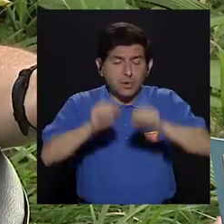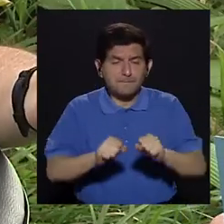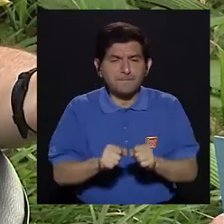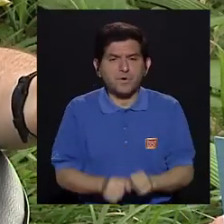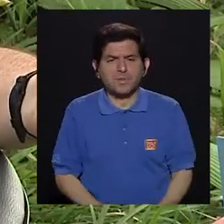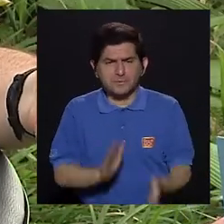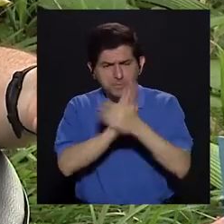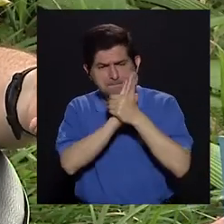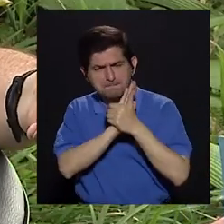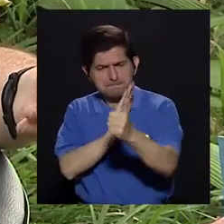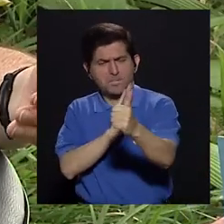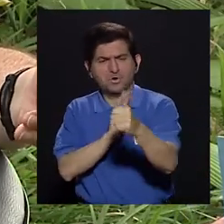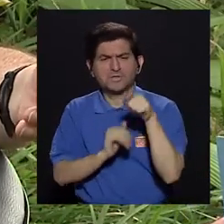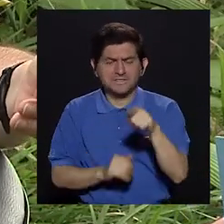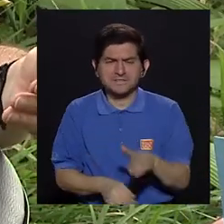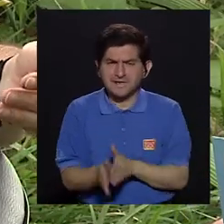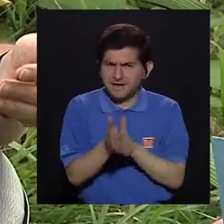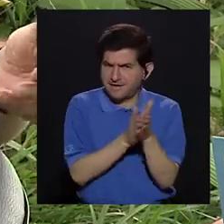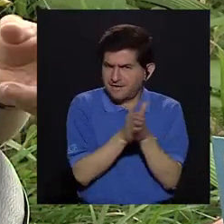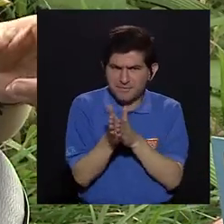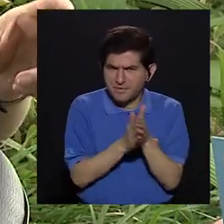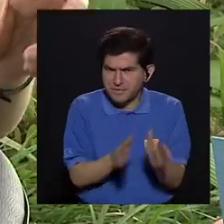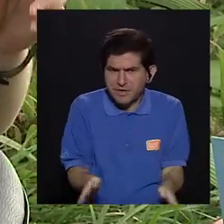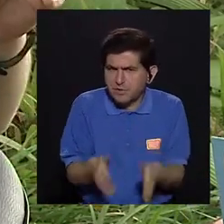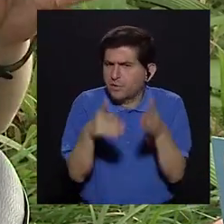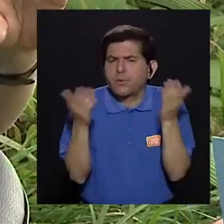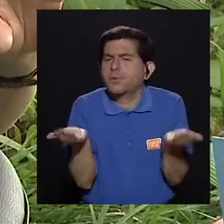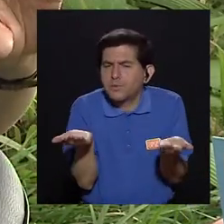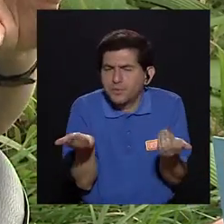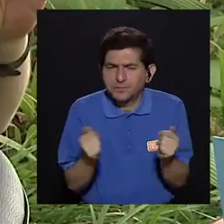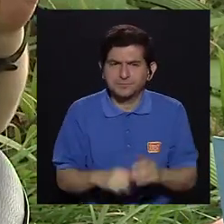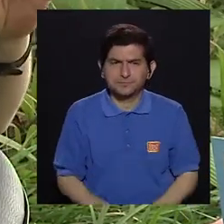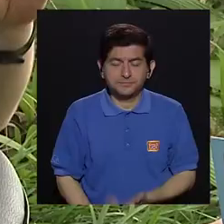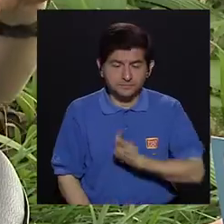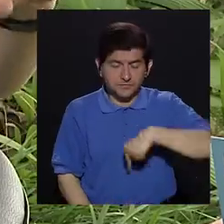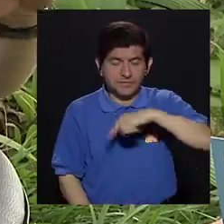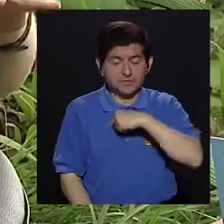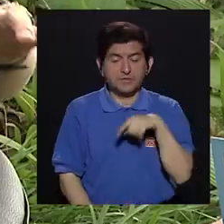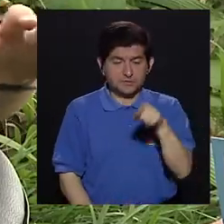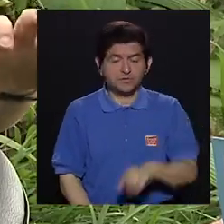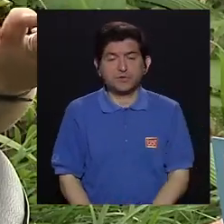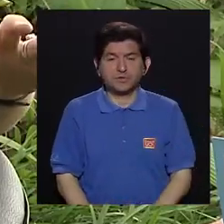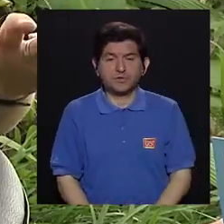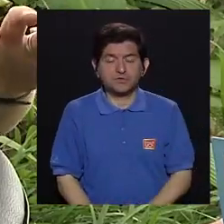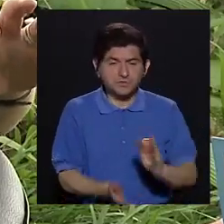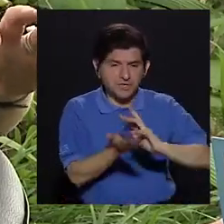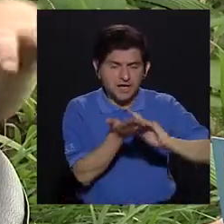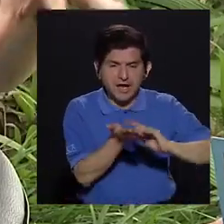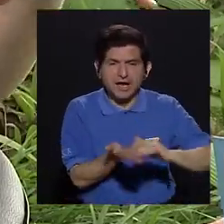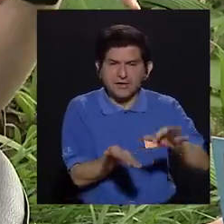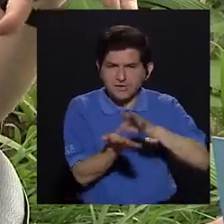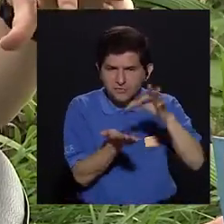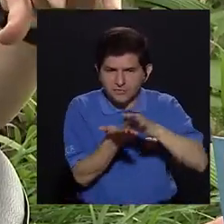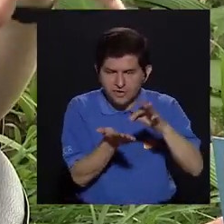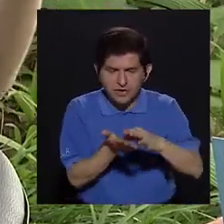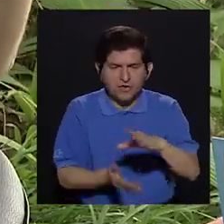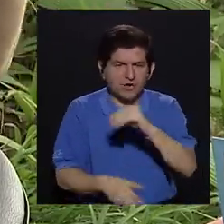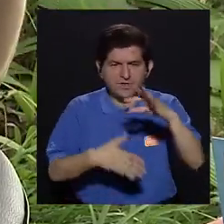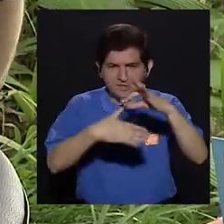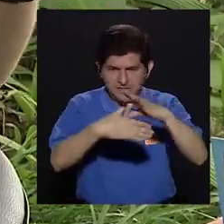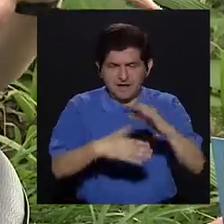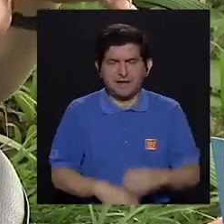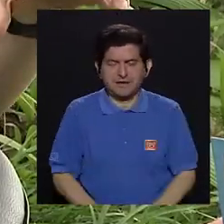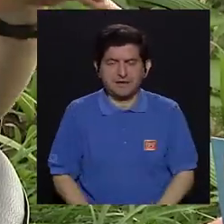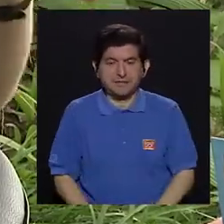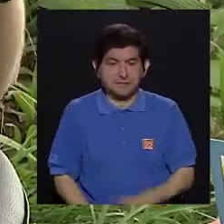podemos potenciar ese aprovechamiento. Por ejemplo, si nosotros en un casado nos comemos